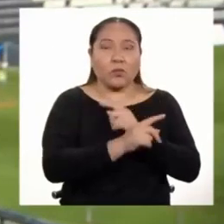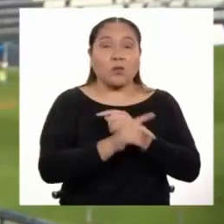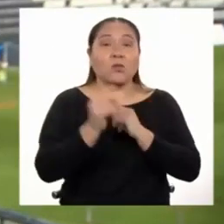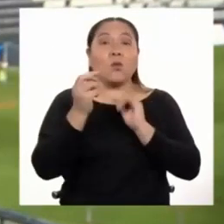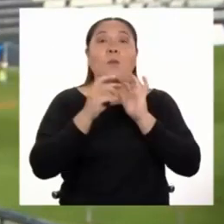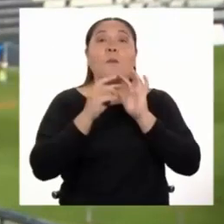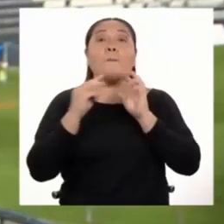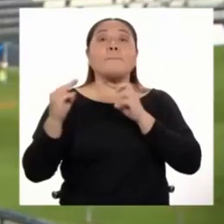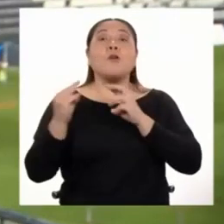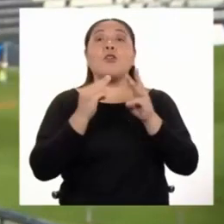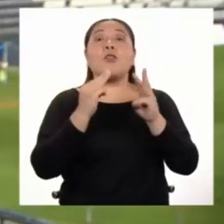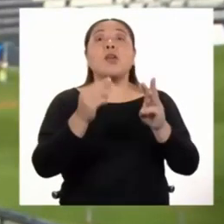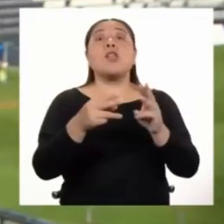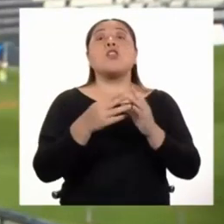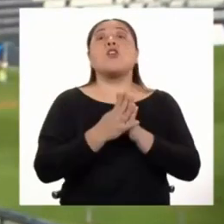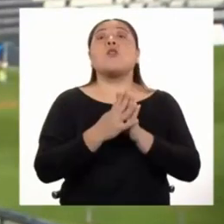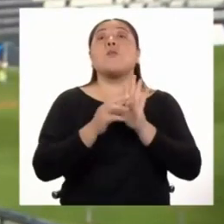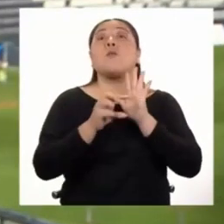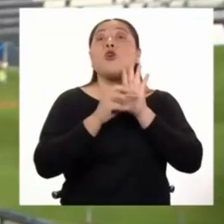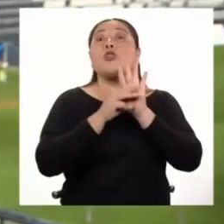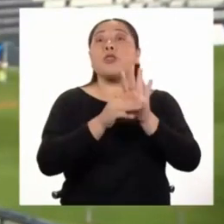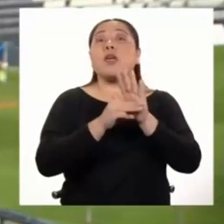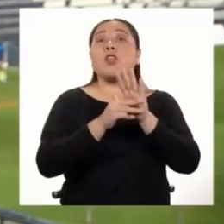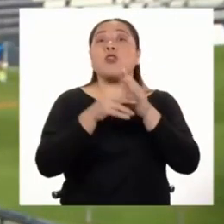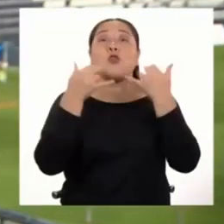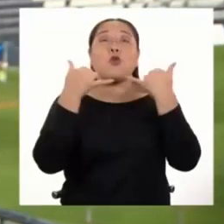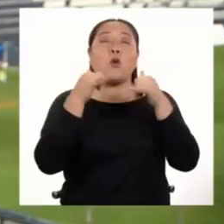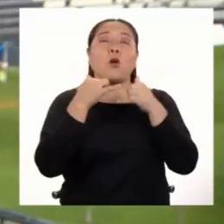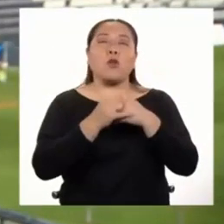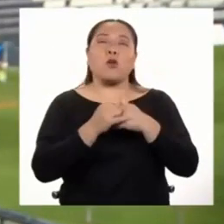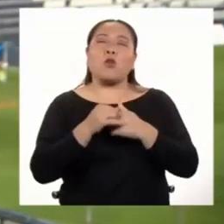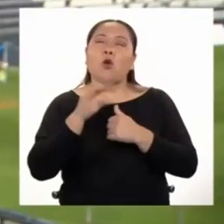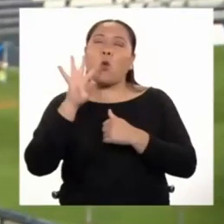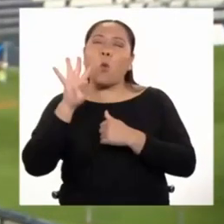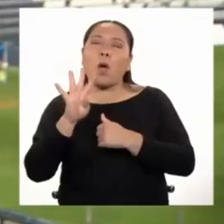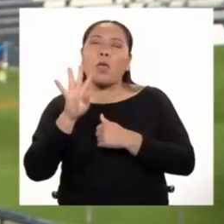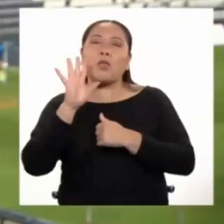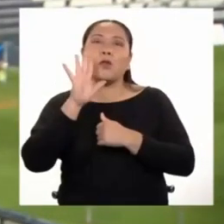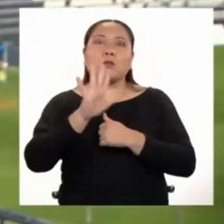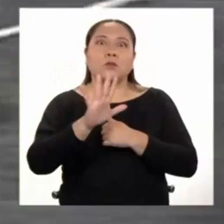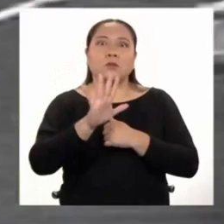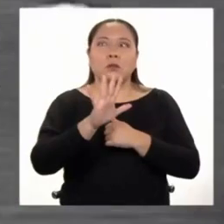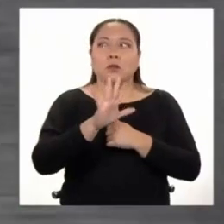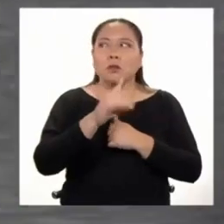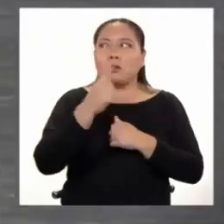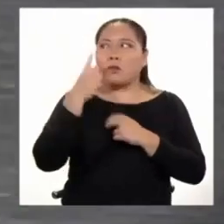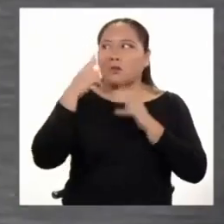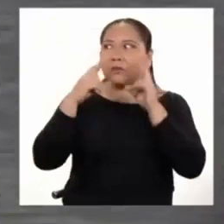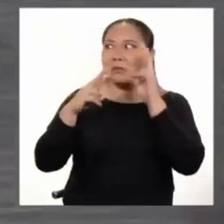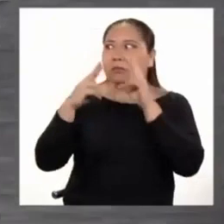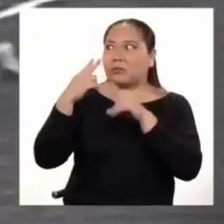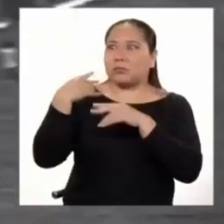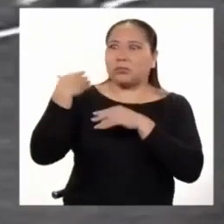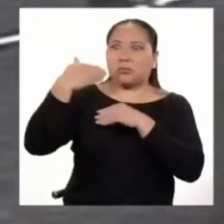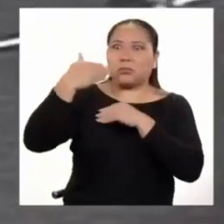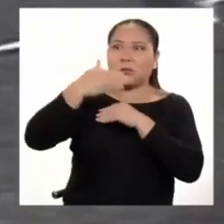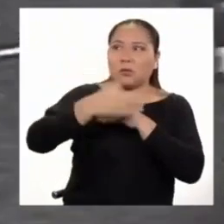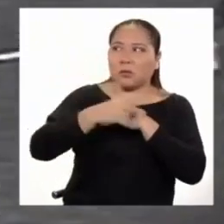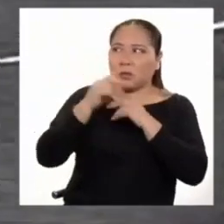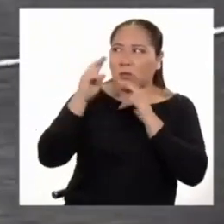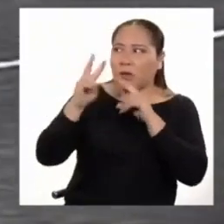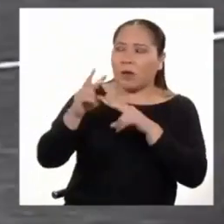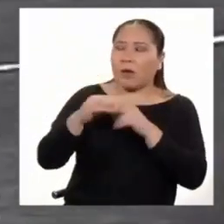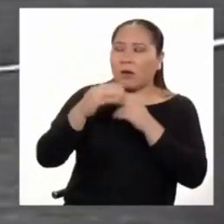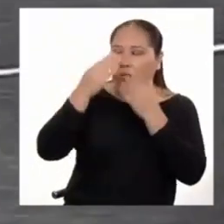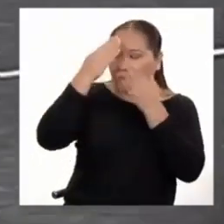jugador de 4 o 5 generaciones. Todos lo admiramos.